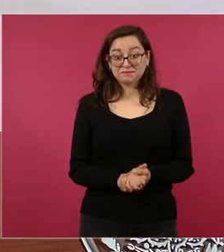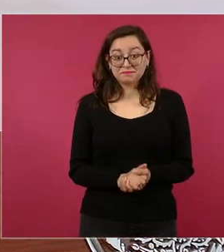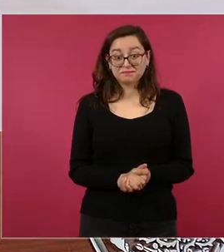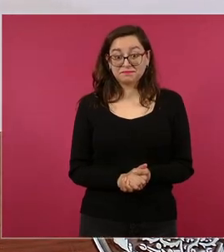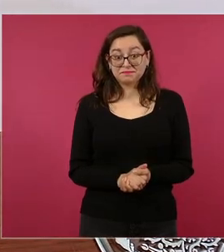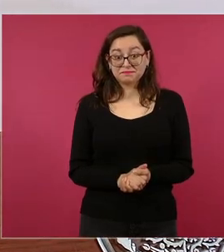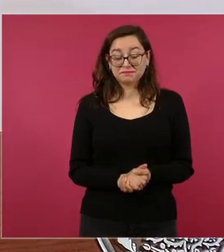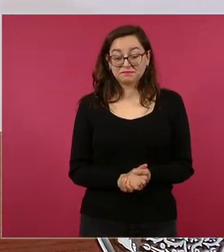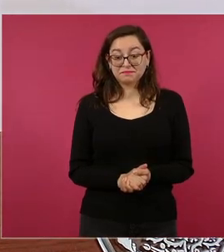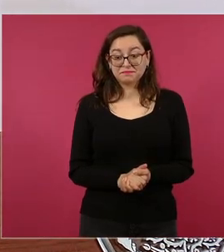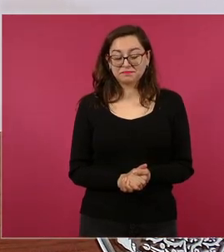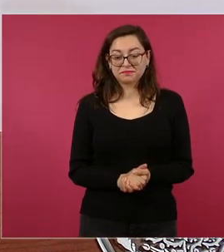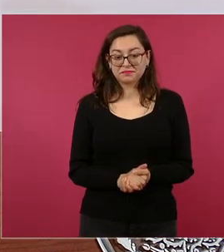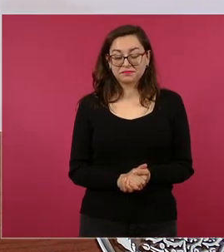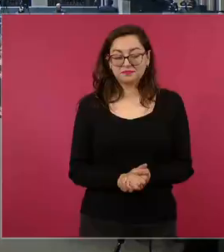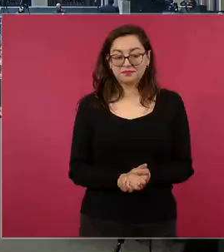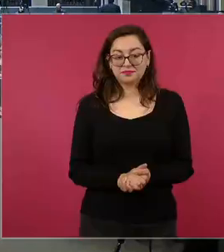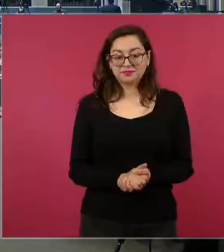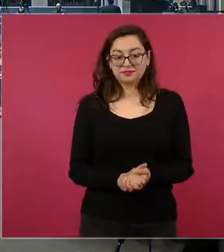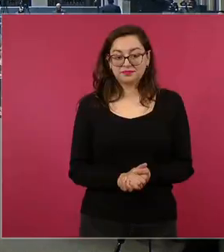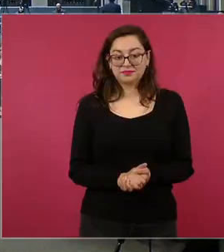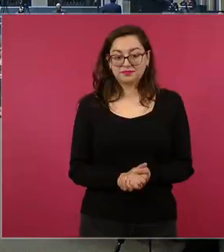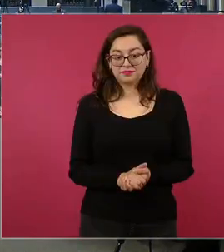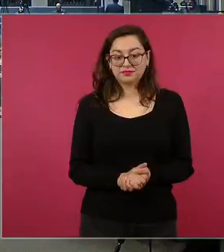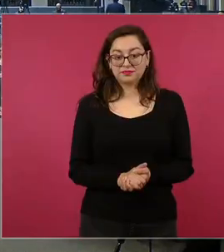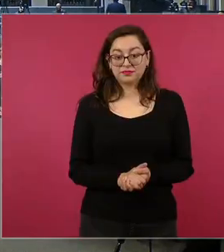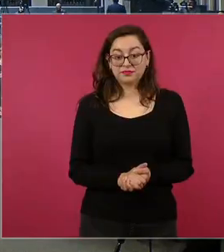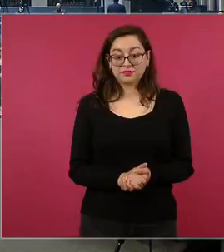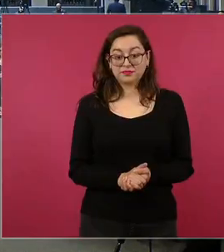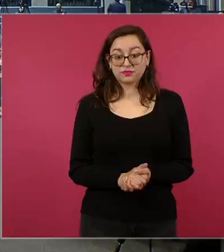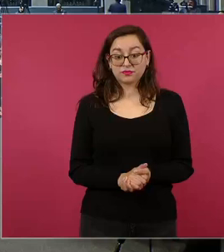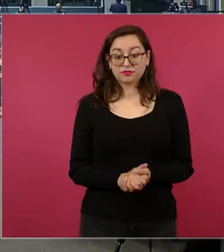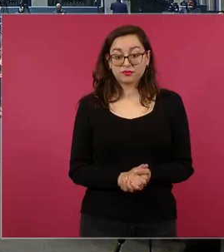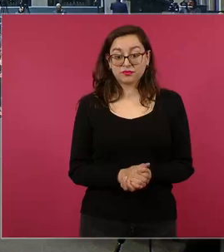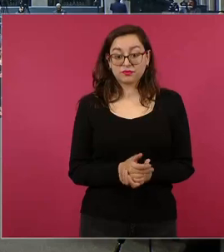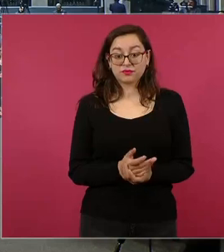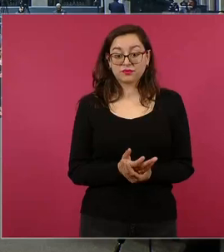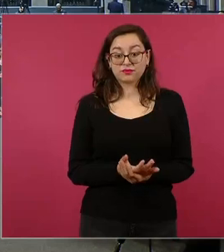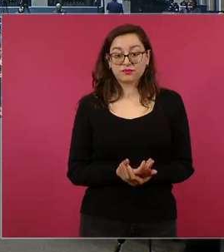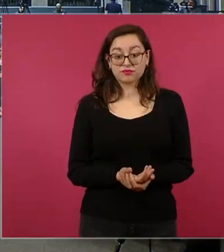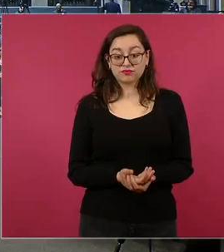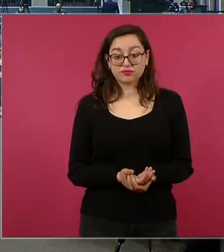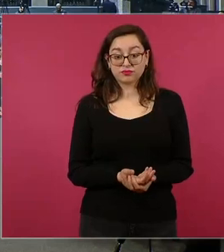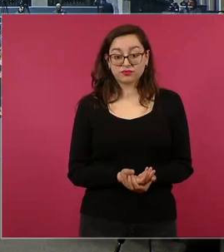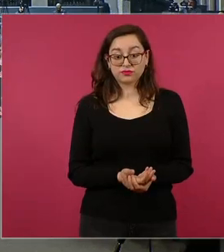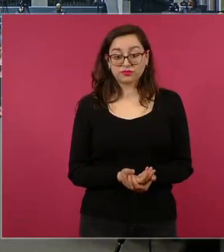Hubo portazo. Reveló que el asesino de Colosio es priista.